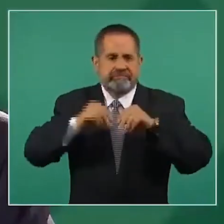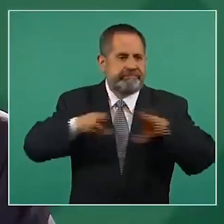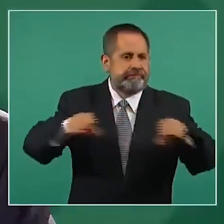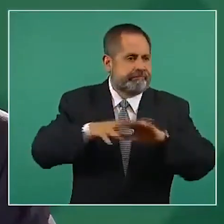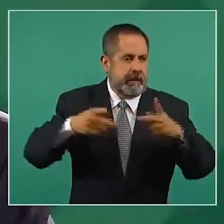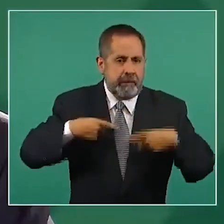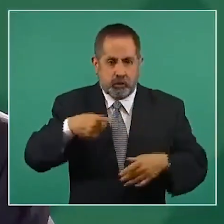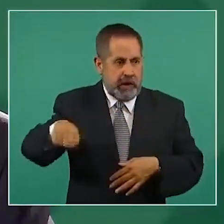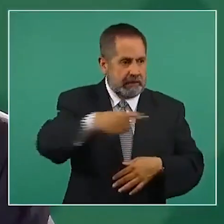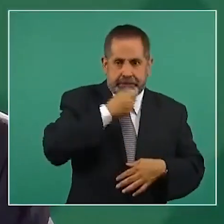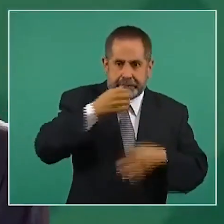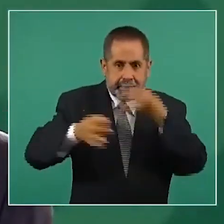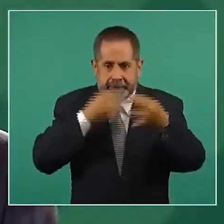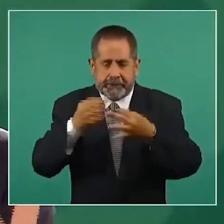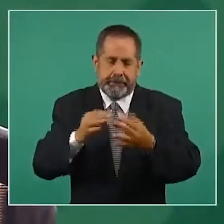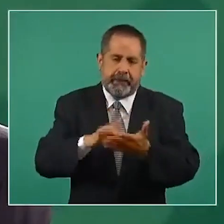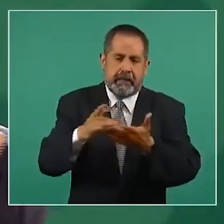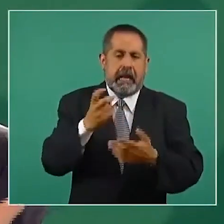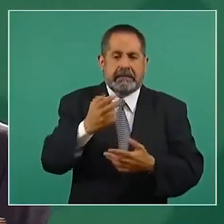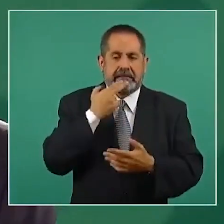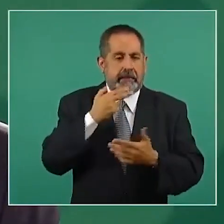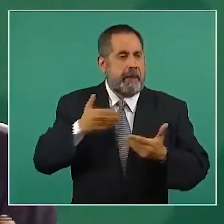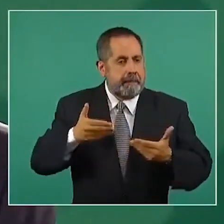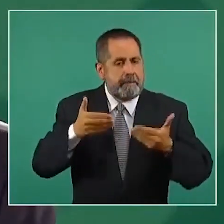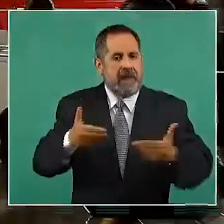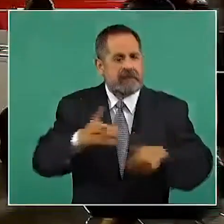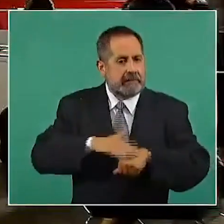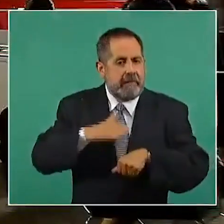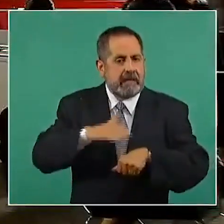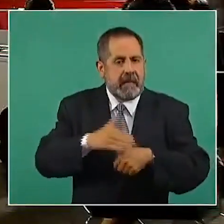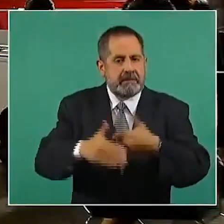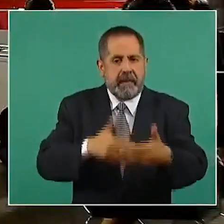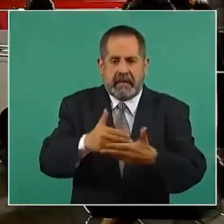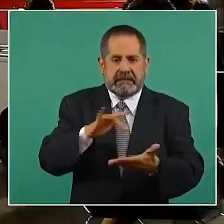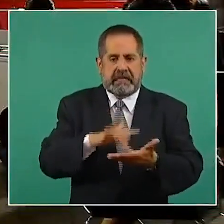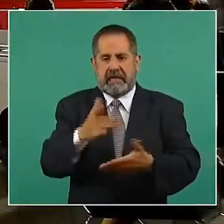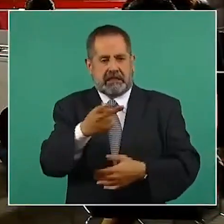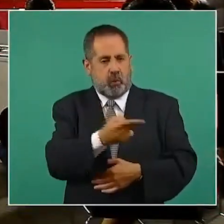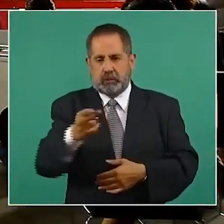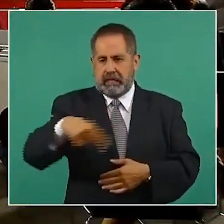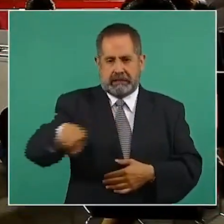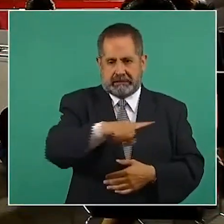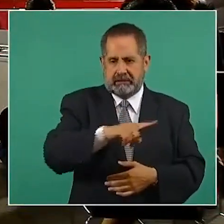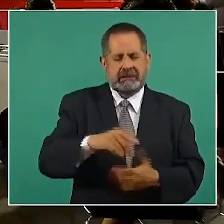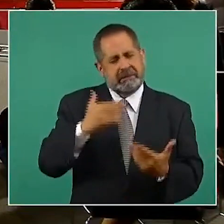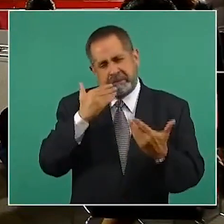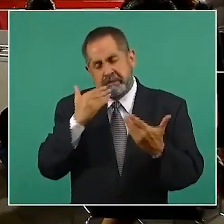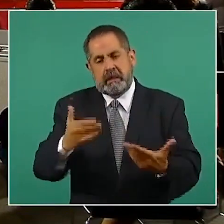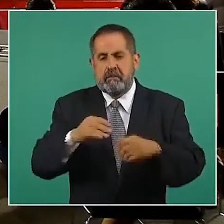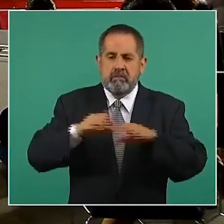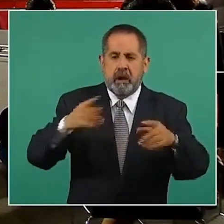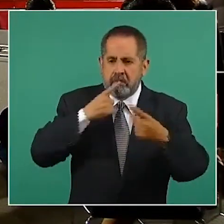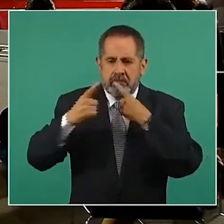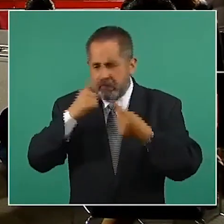comunicadores, quienes nos permiten ir hacia adelante cuando la información se transmite, se discute y se amplía